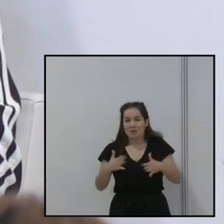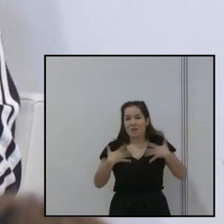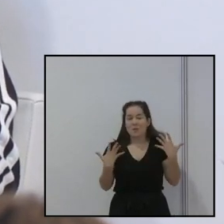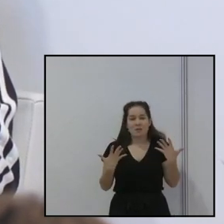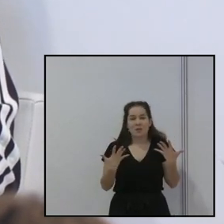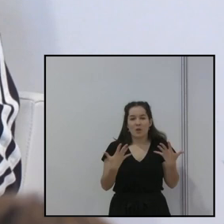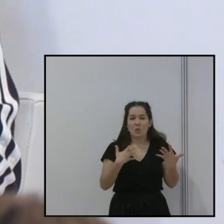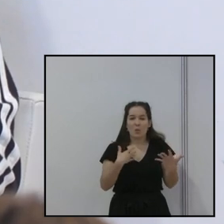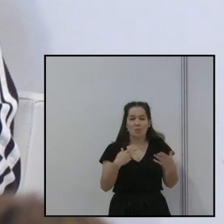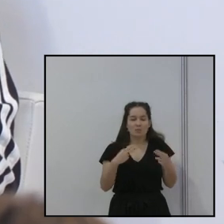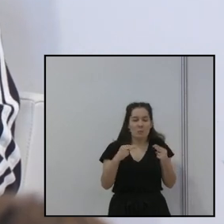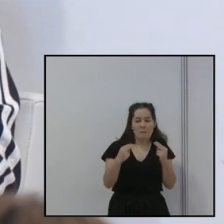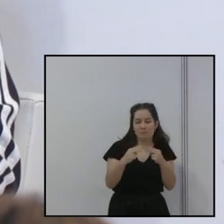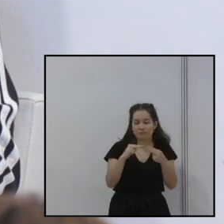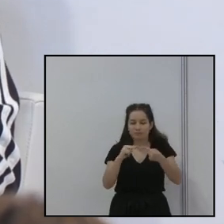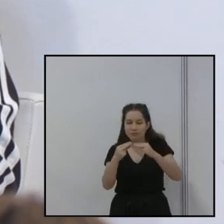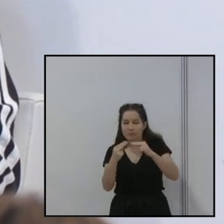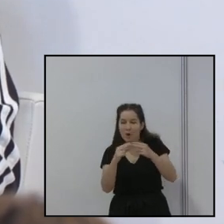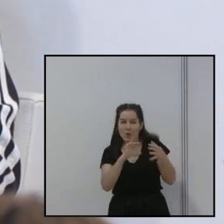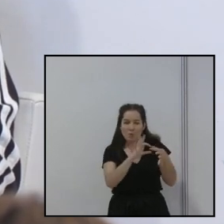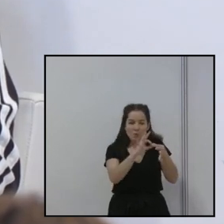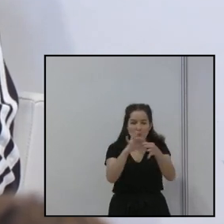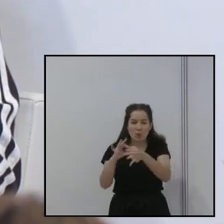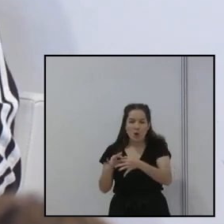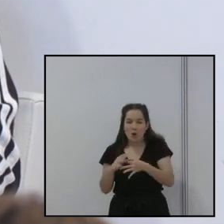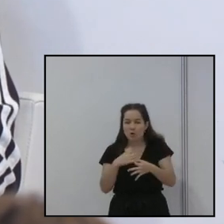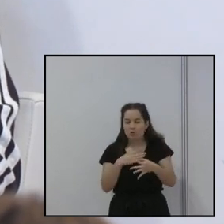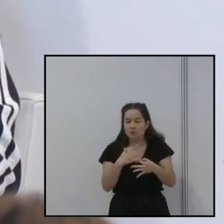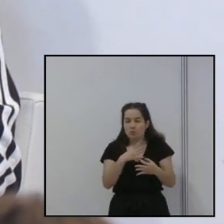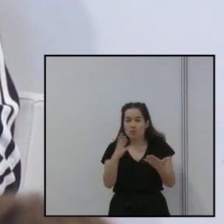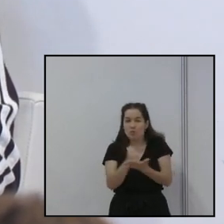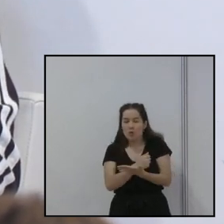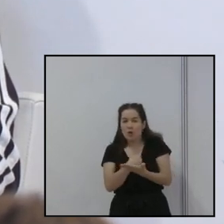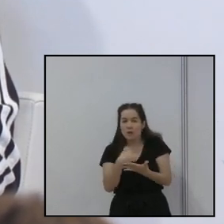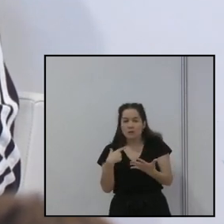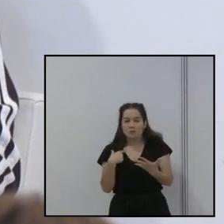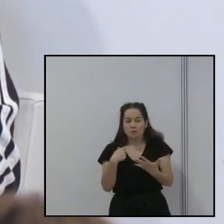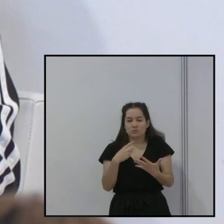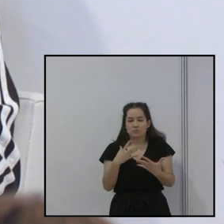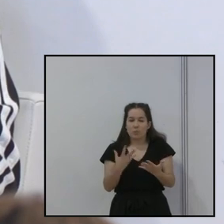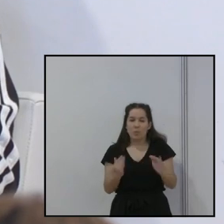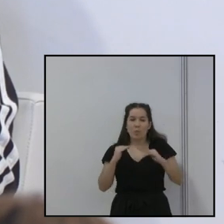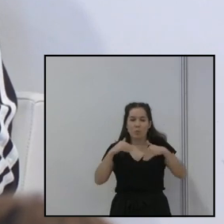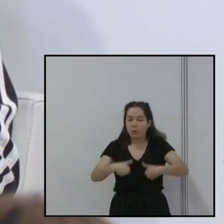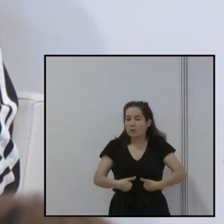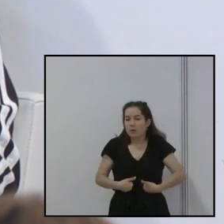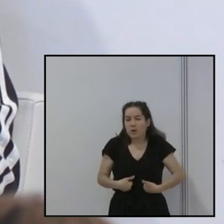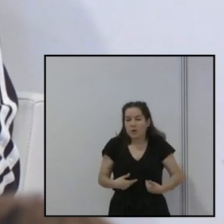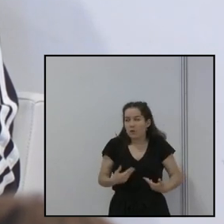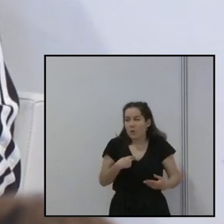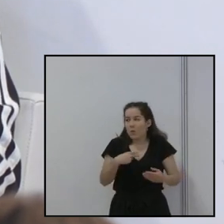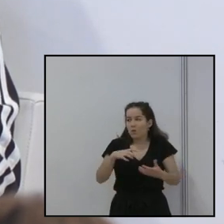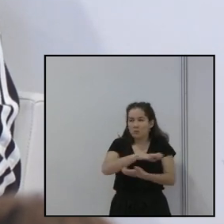piezas de un puzzle de millones de piezas y cuando sales pues está todo desmontado, tirado por mil sitios y no sabes ni dónde están